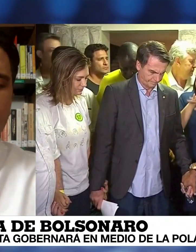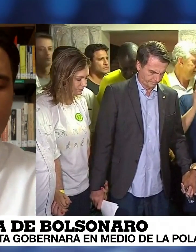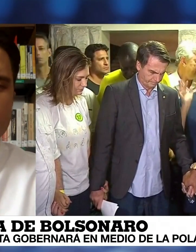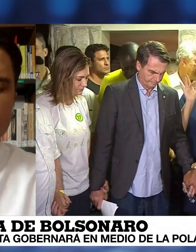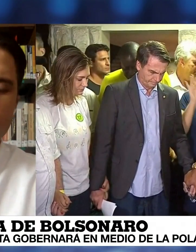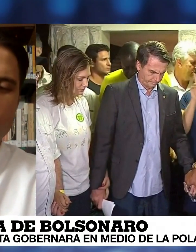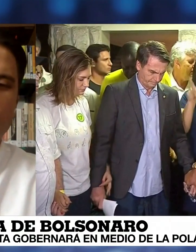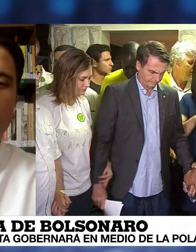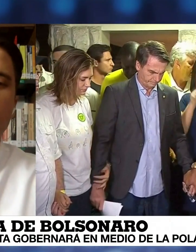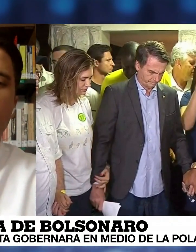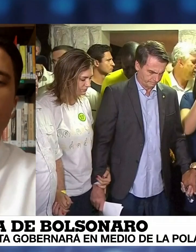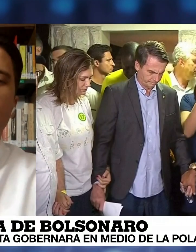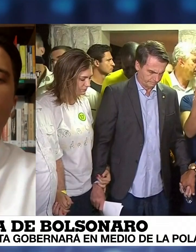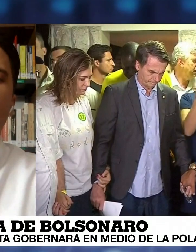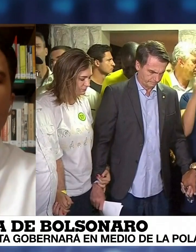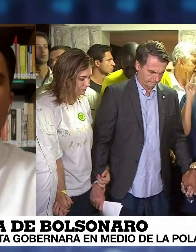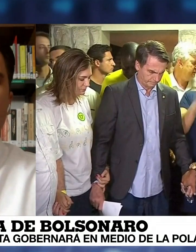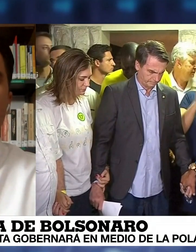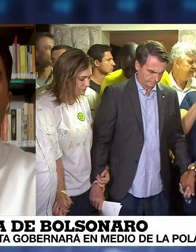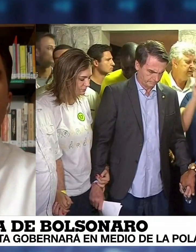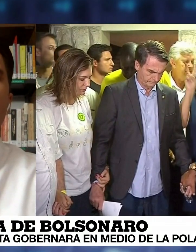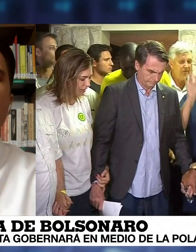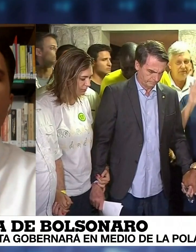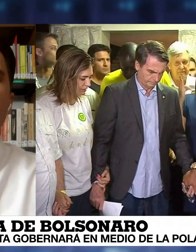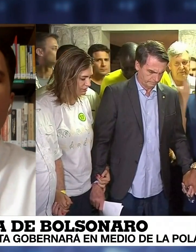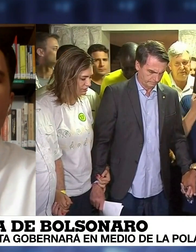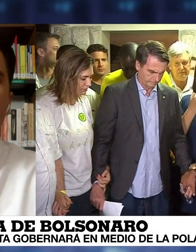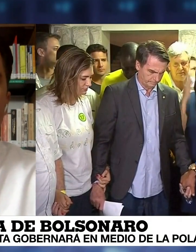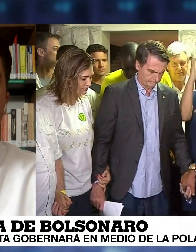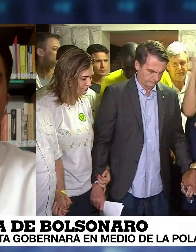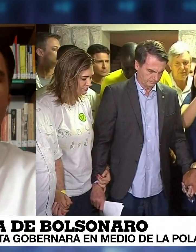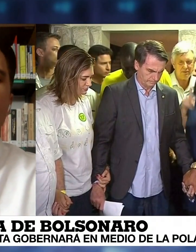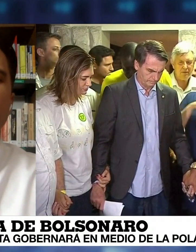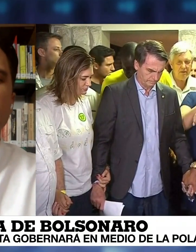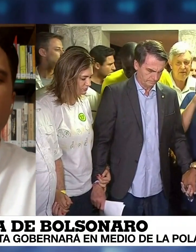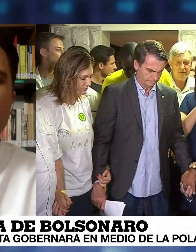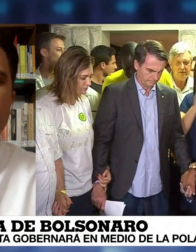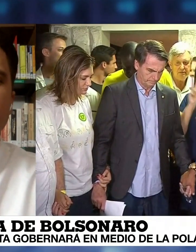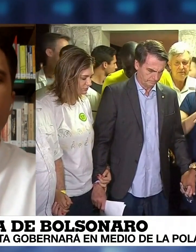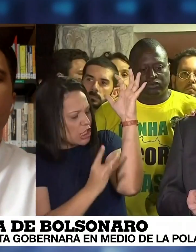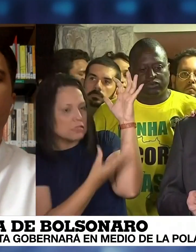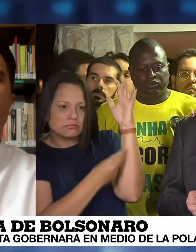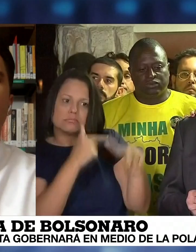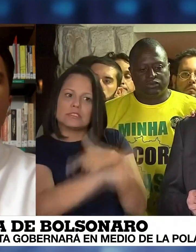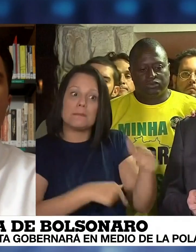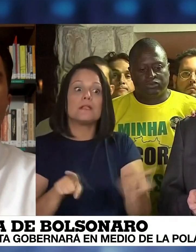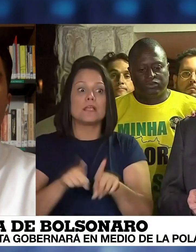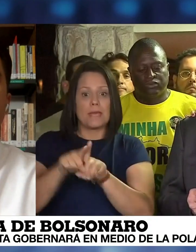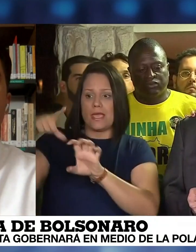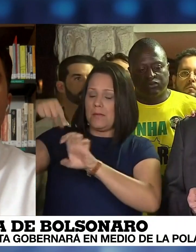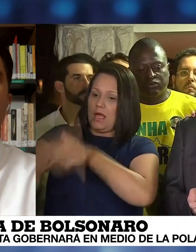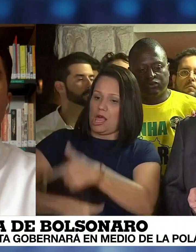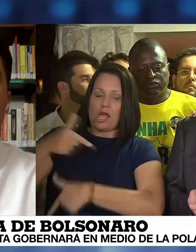enfocarse entonces en la economía aprobar reformas económicas reformas fiscales y reformas